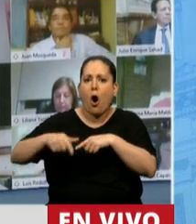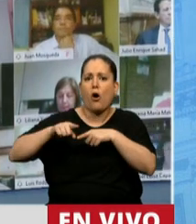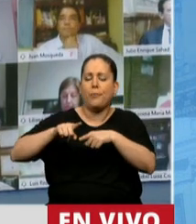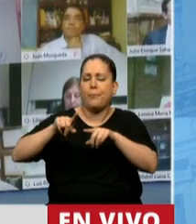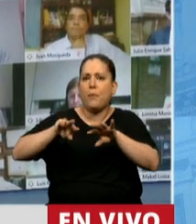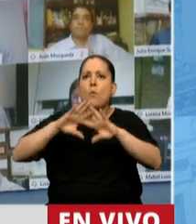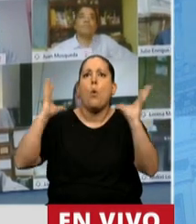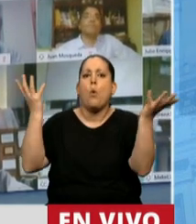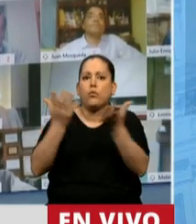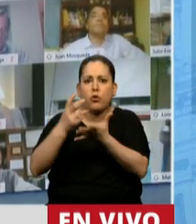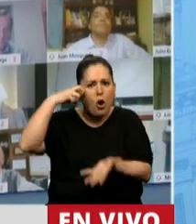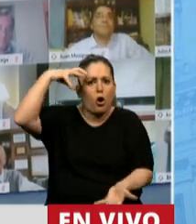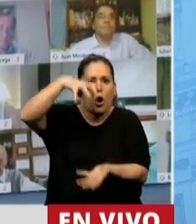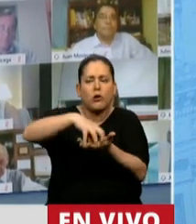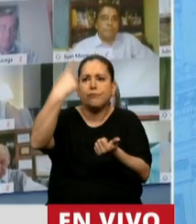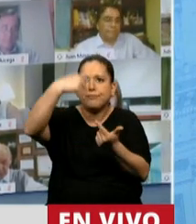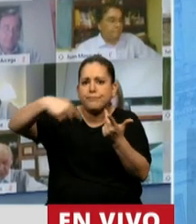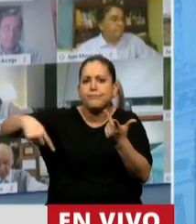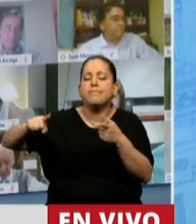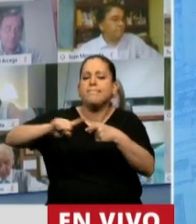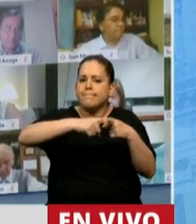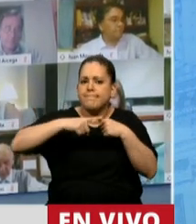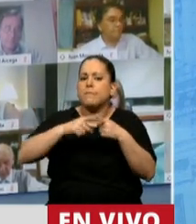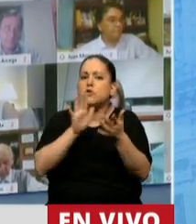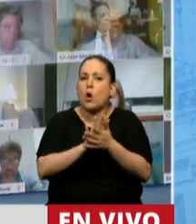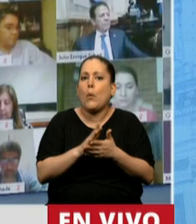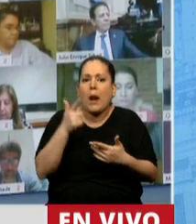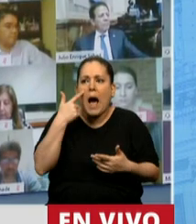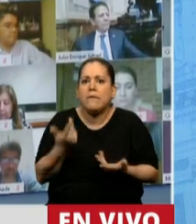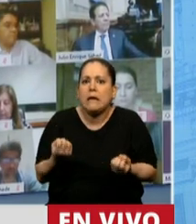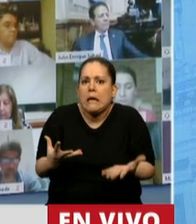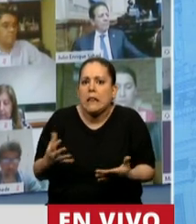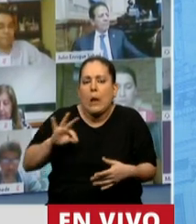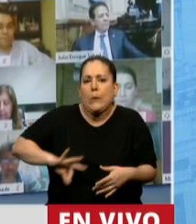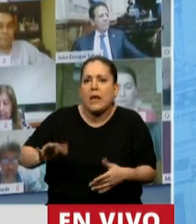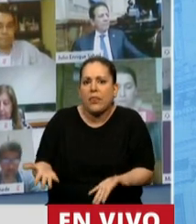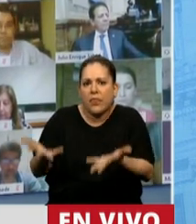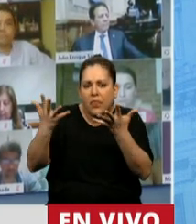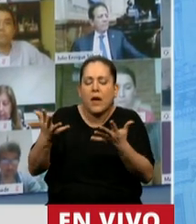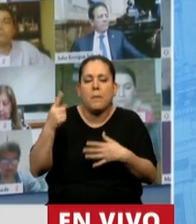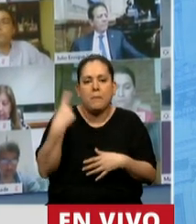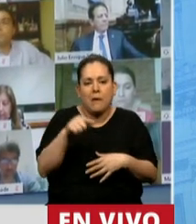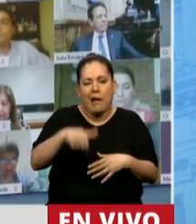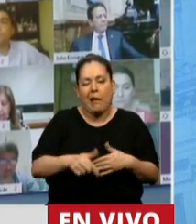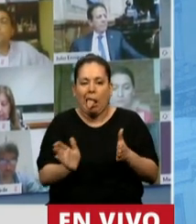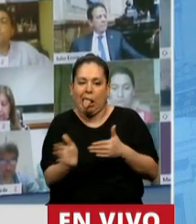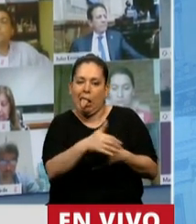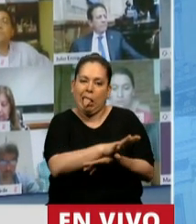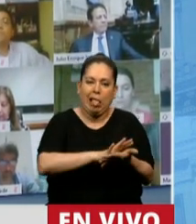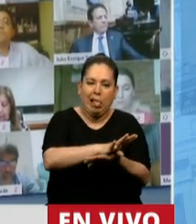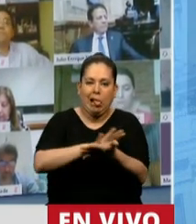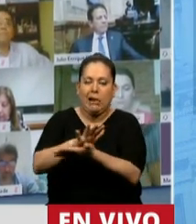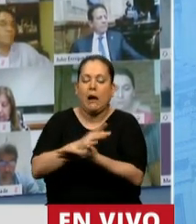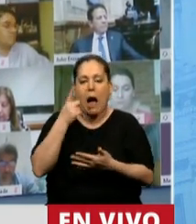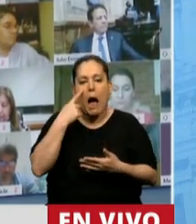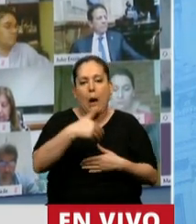parlamentos del mundo sobre to el aumento de la expectativa de vida pero acá en la Argentina seguimos con el atajo vamos a ver có